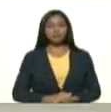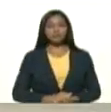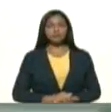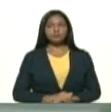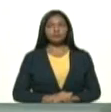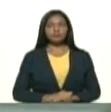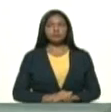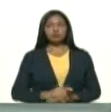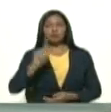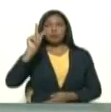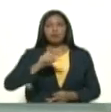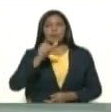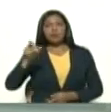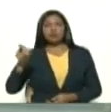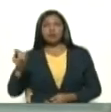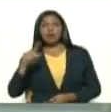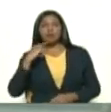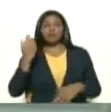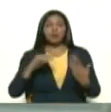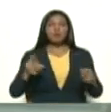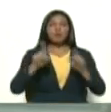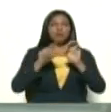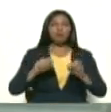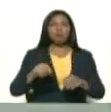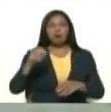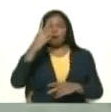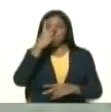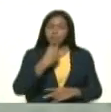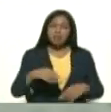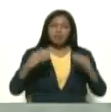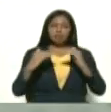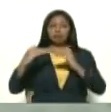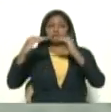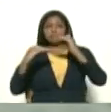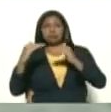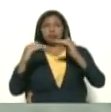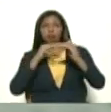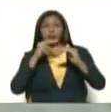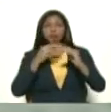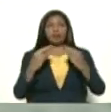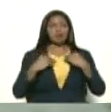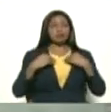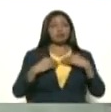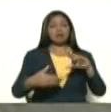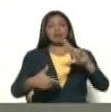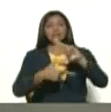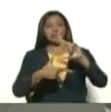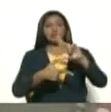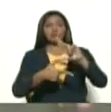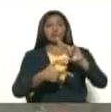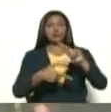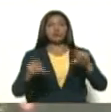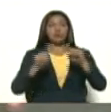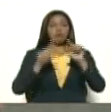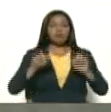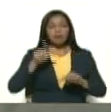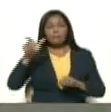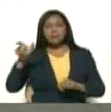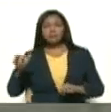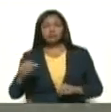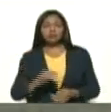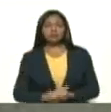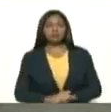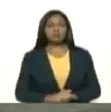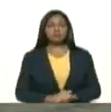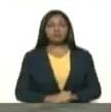Son las minorías las que están falleciendo. La pobreza y desigualdad está cobrando la vida de latinos y los afroamericanos. En Chicago,